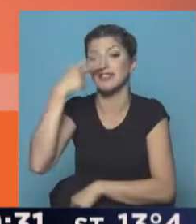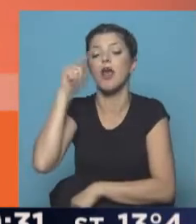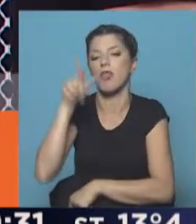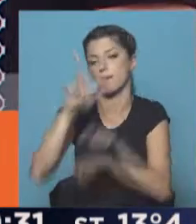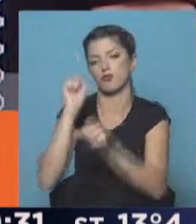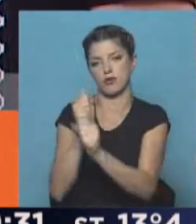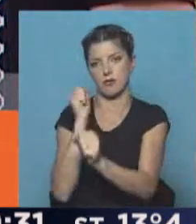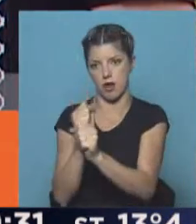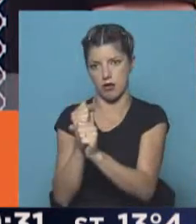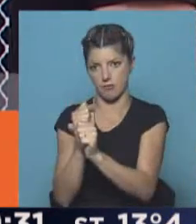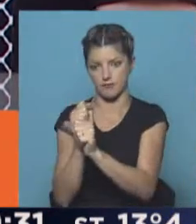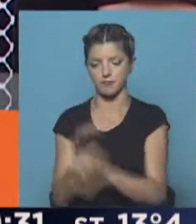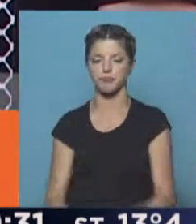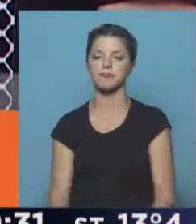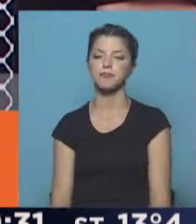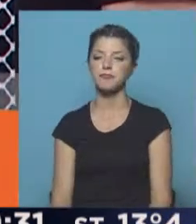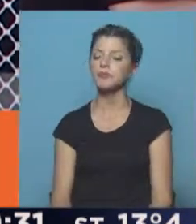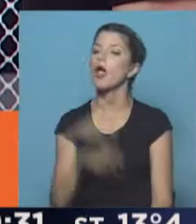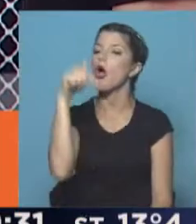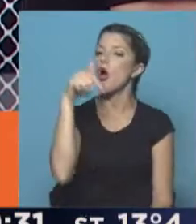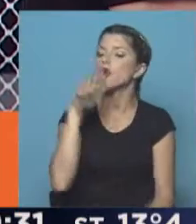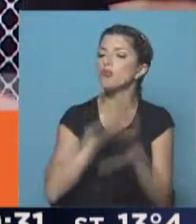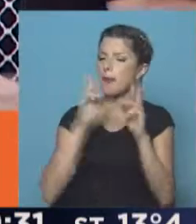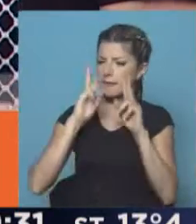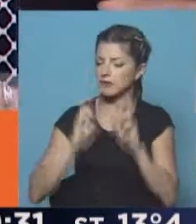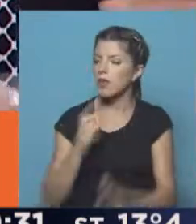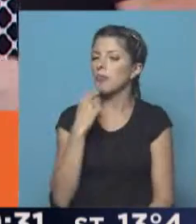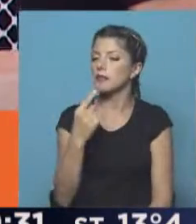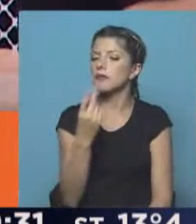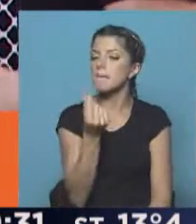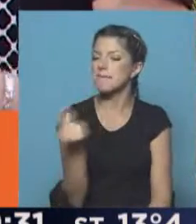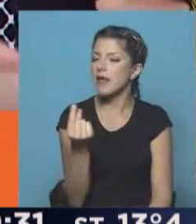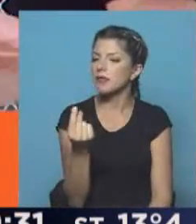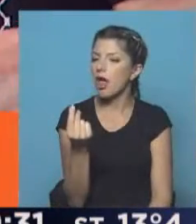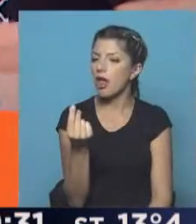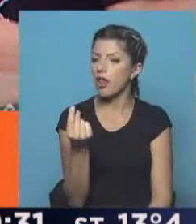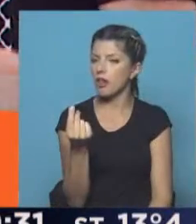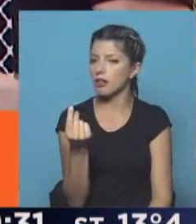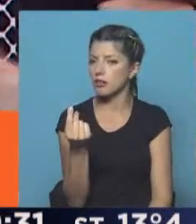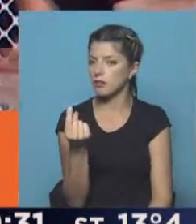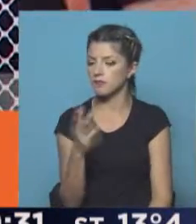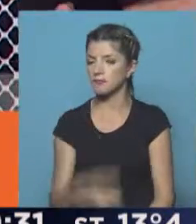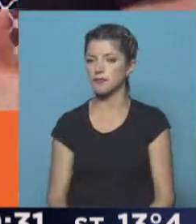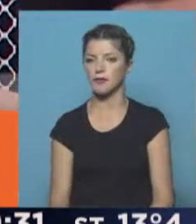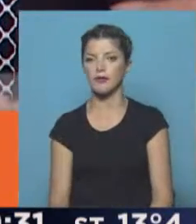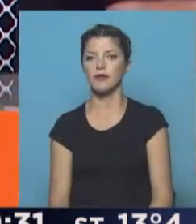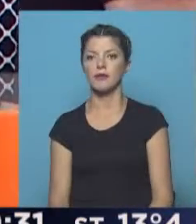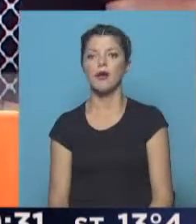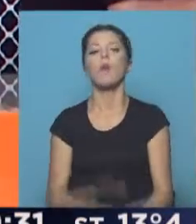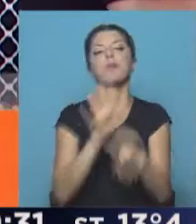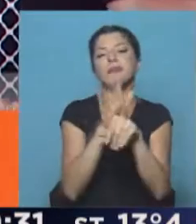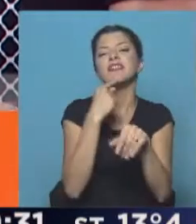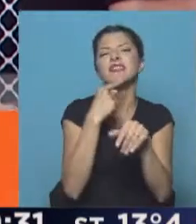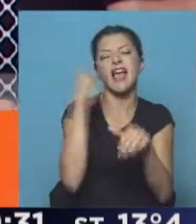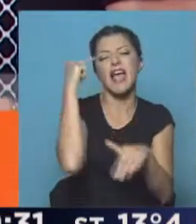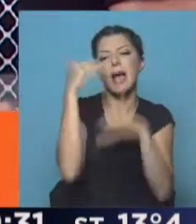en el procesamiento que amplió hoy el juez Canicoba Corral, determinó que había un desvío de dinero bajo la, digamos, la pantalla de la capacitación que tenían